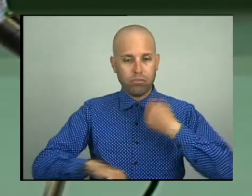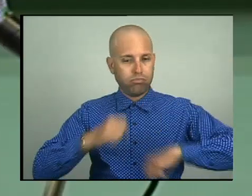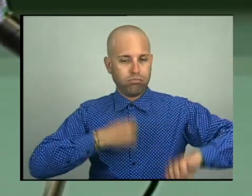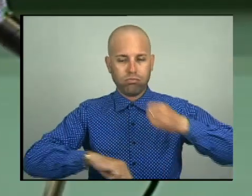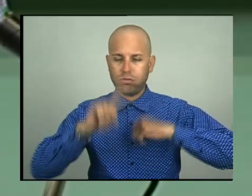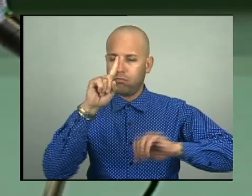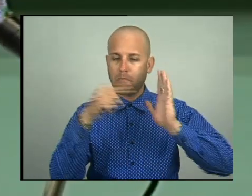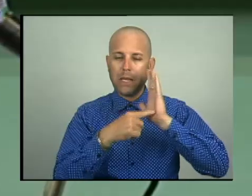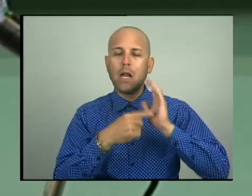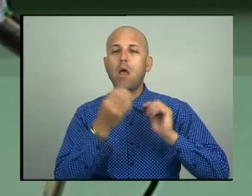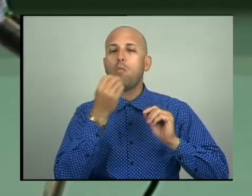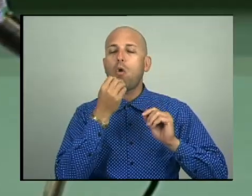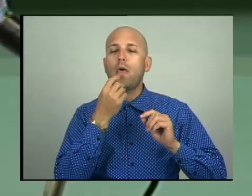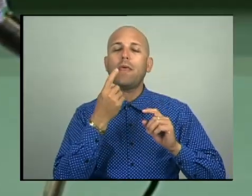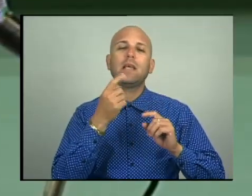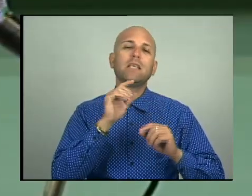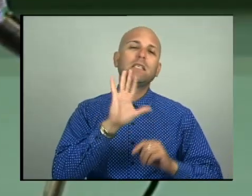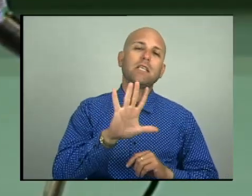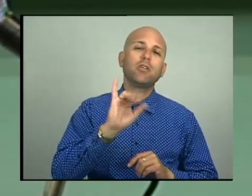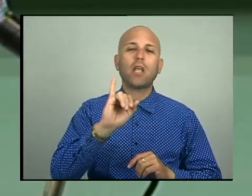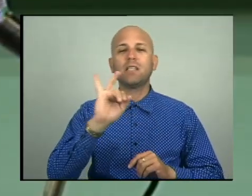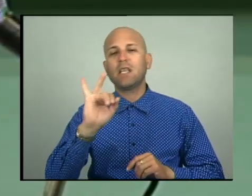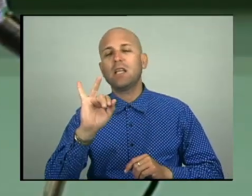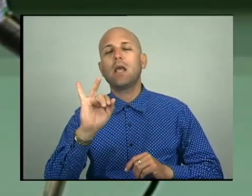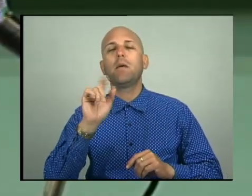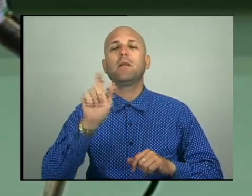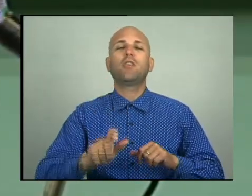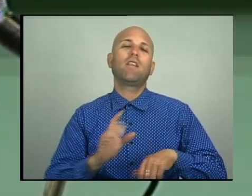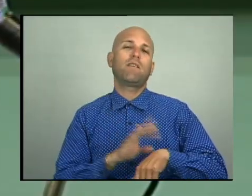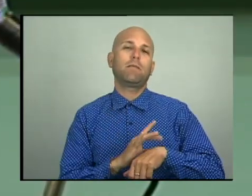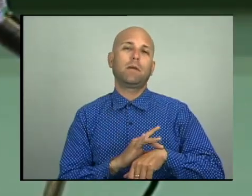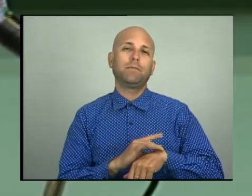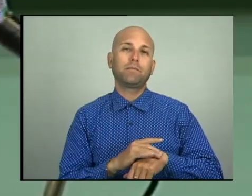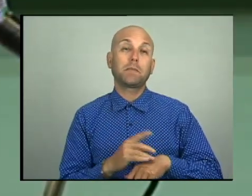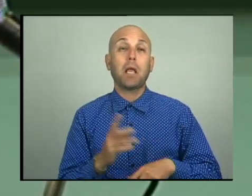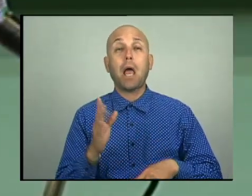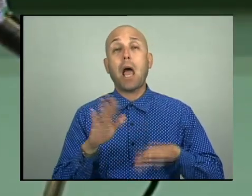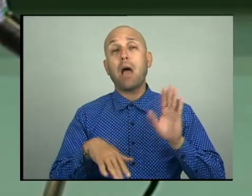cardiopatías en general, y tiene una incidencia que puede ser 1 en